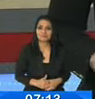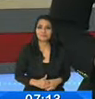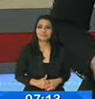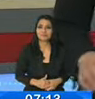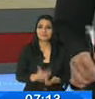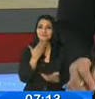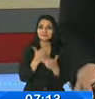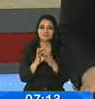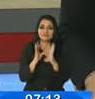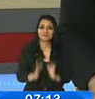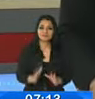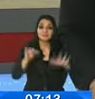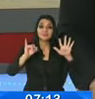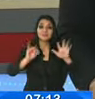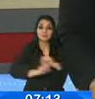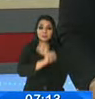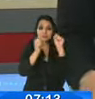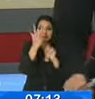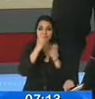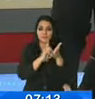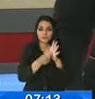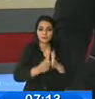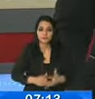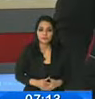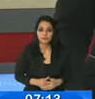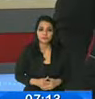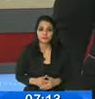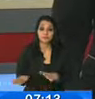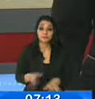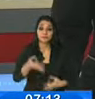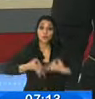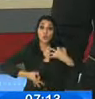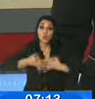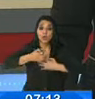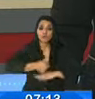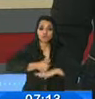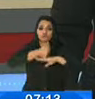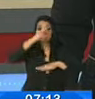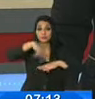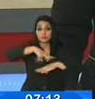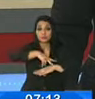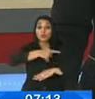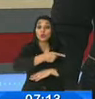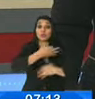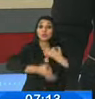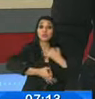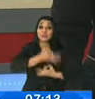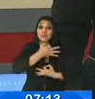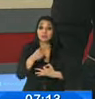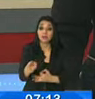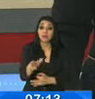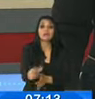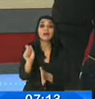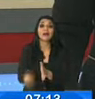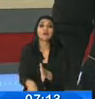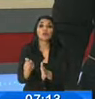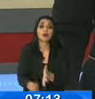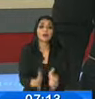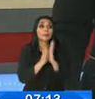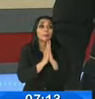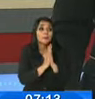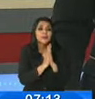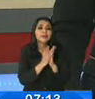Gracias, Anita Belén. 7:13 a.m. Los jueces de la Corte Nacional de Justicia negaron el pedido de habeas corpus solicitado por el